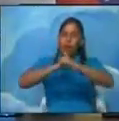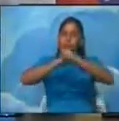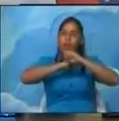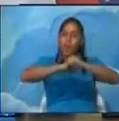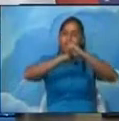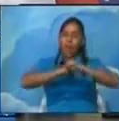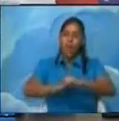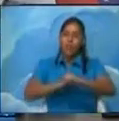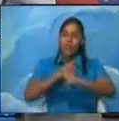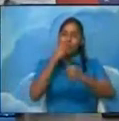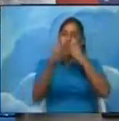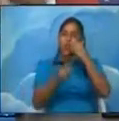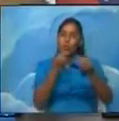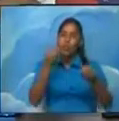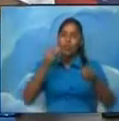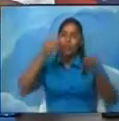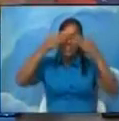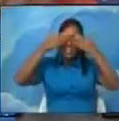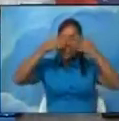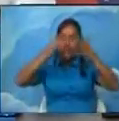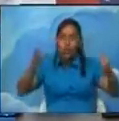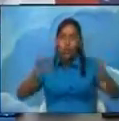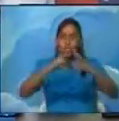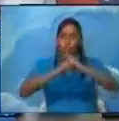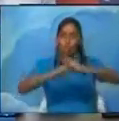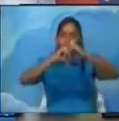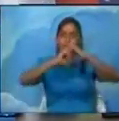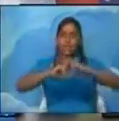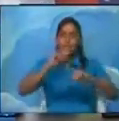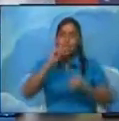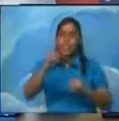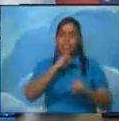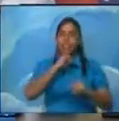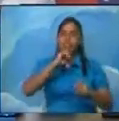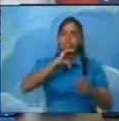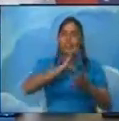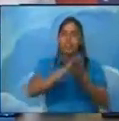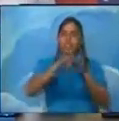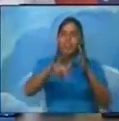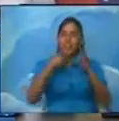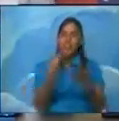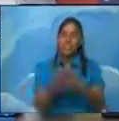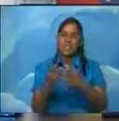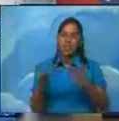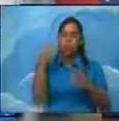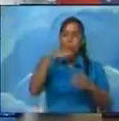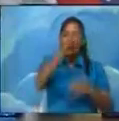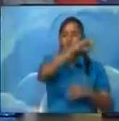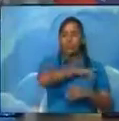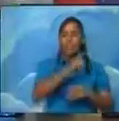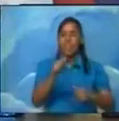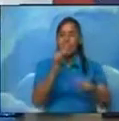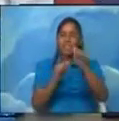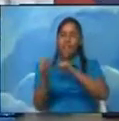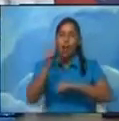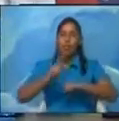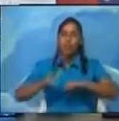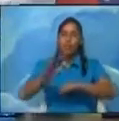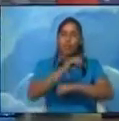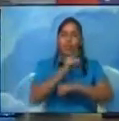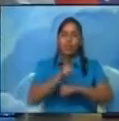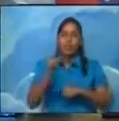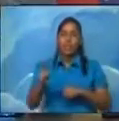caballos. ¿Cómo cegó a los jinetes? Eso, cayeron esas montañas de agua sobre